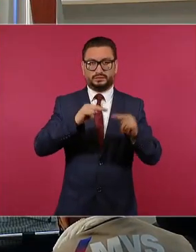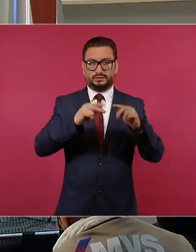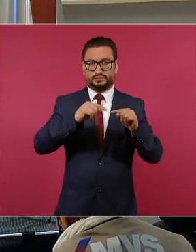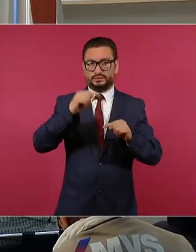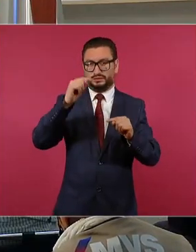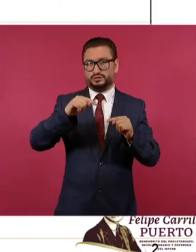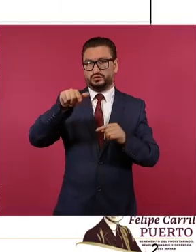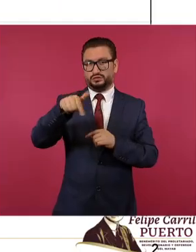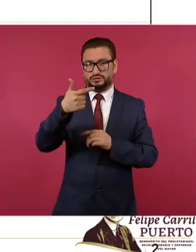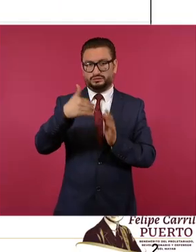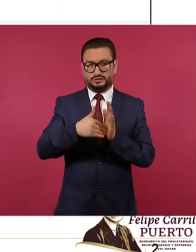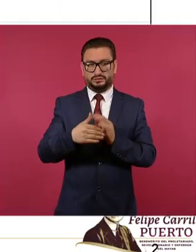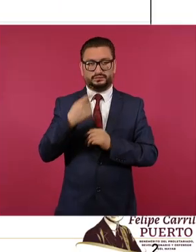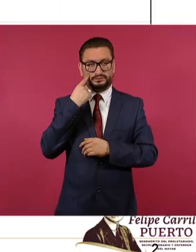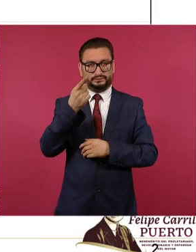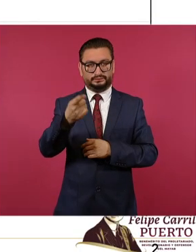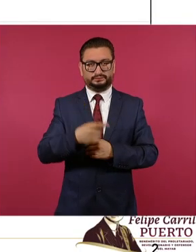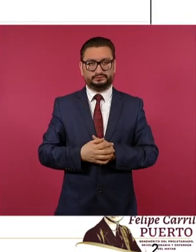12,000